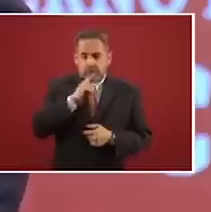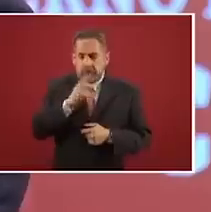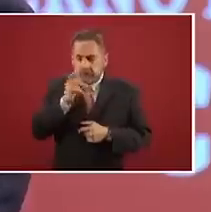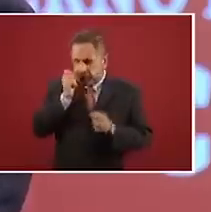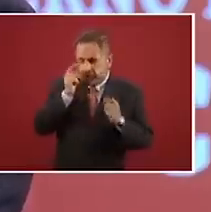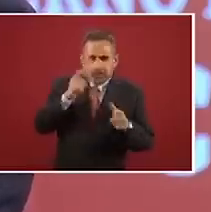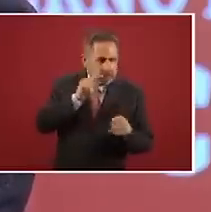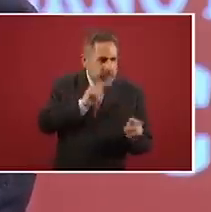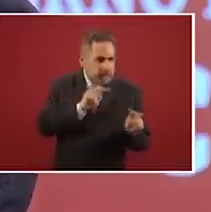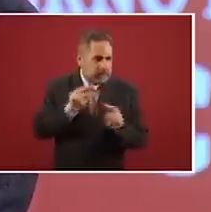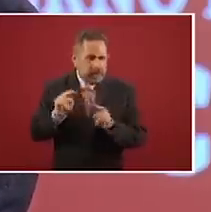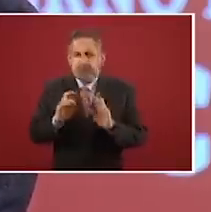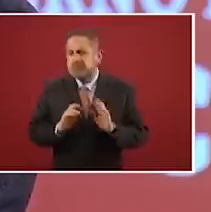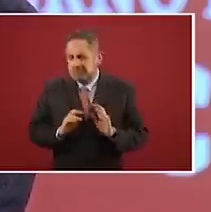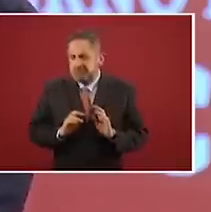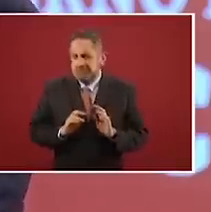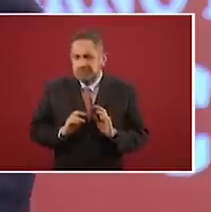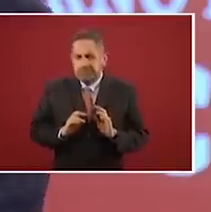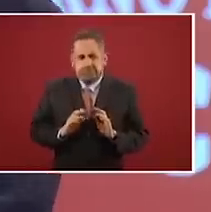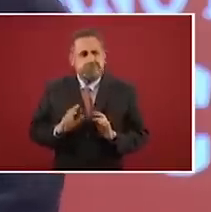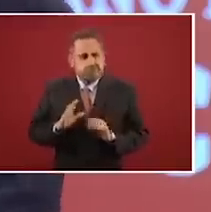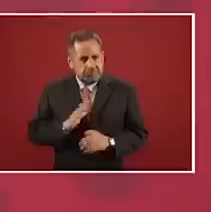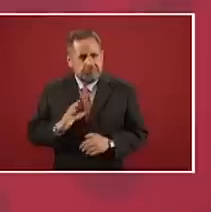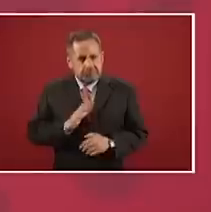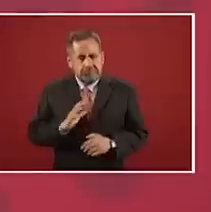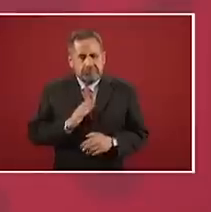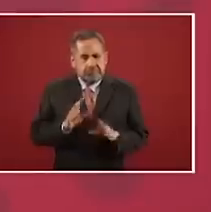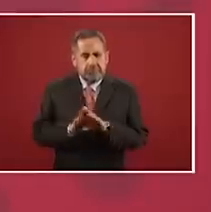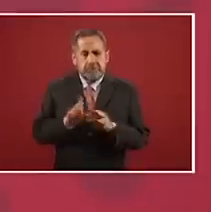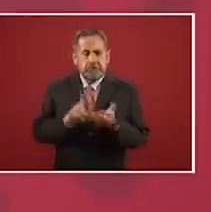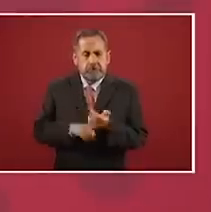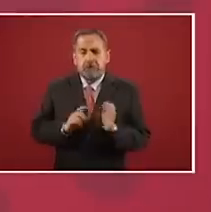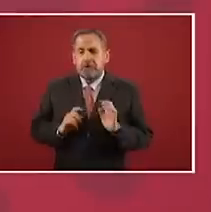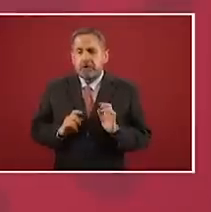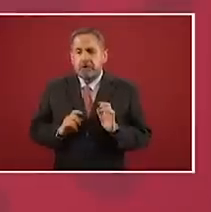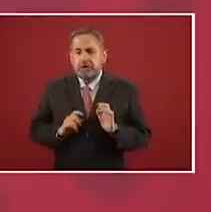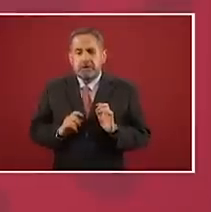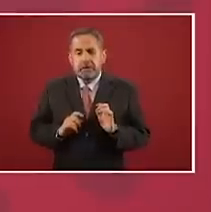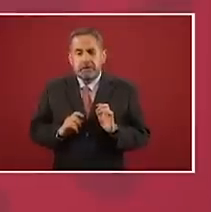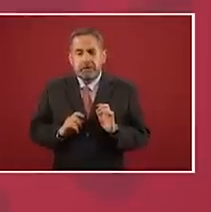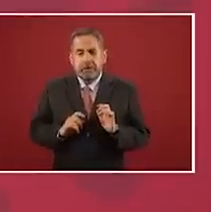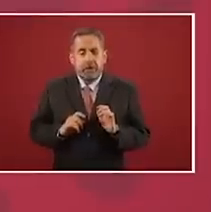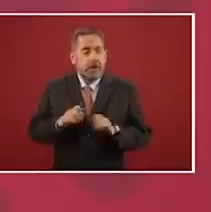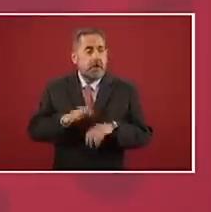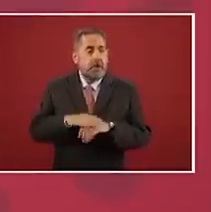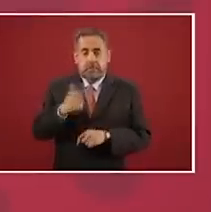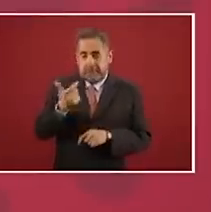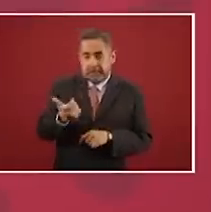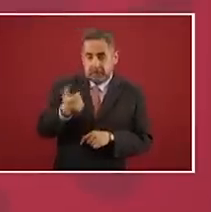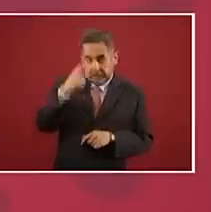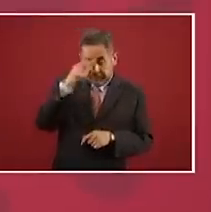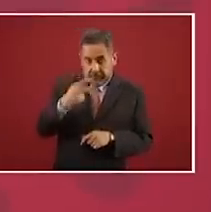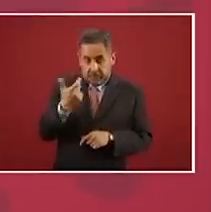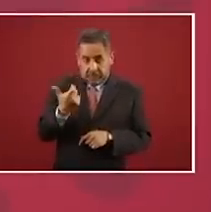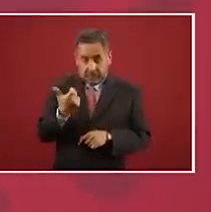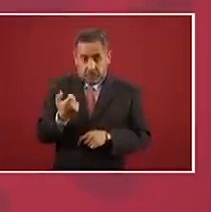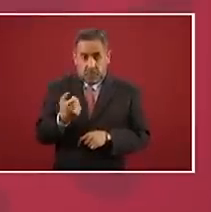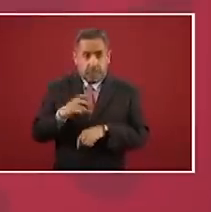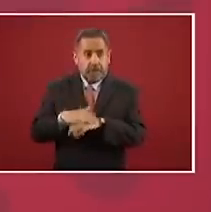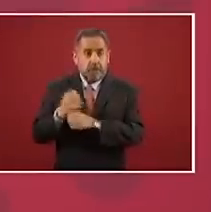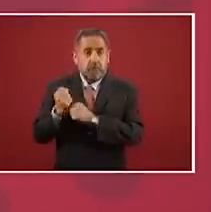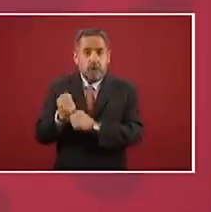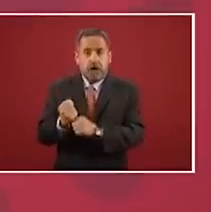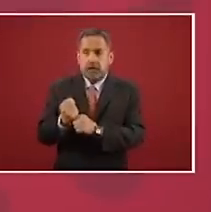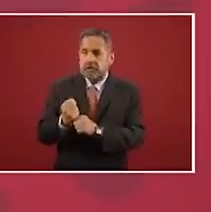advirtiendo cómo se ha venido apreciando nuestra moneda, el peso,